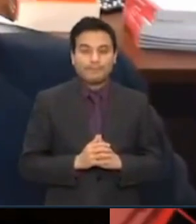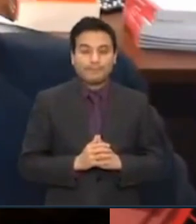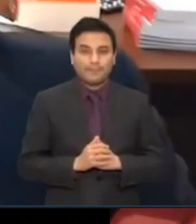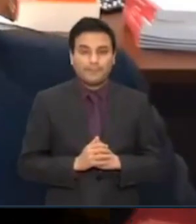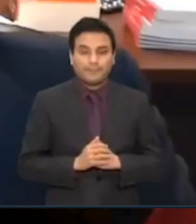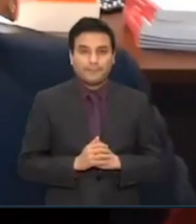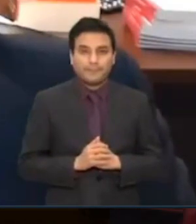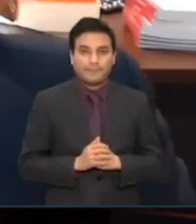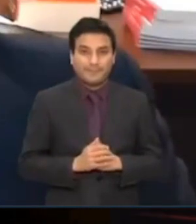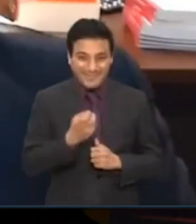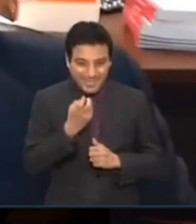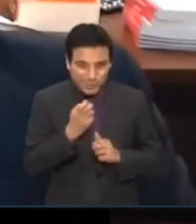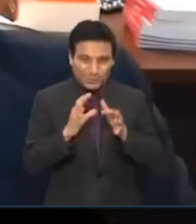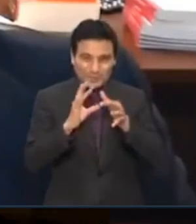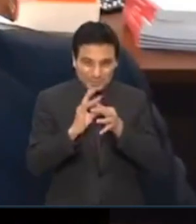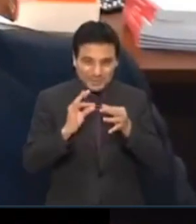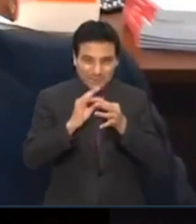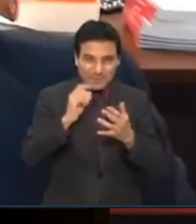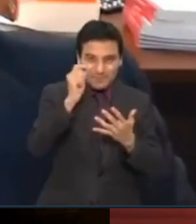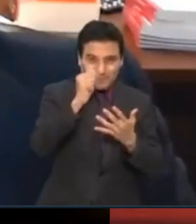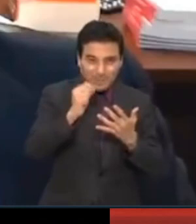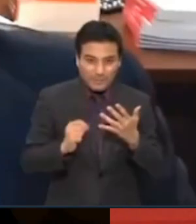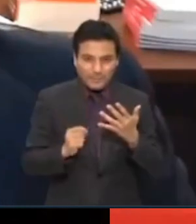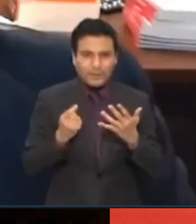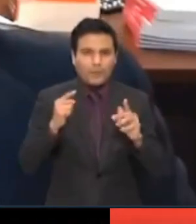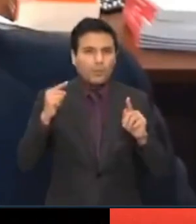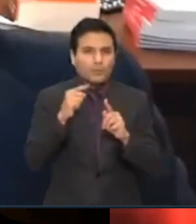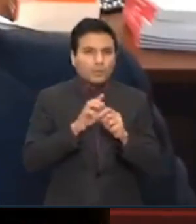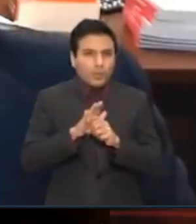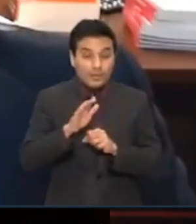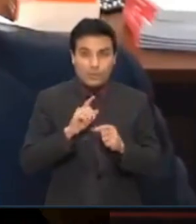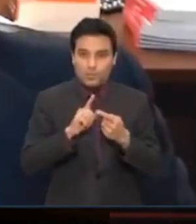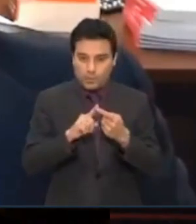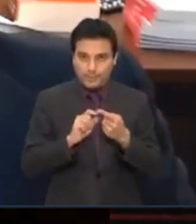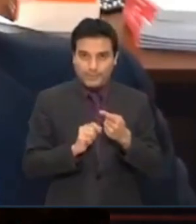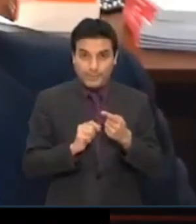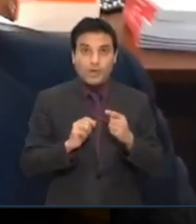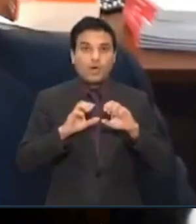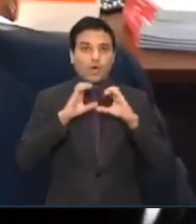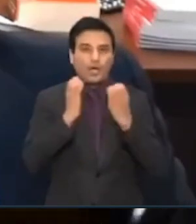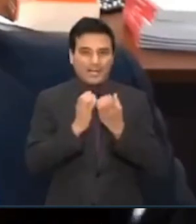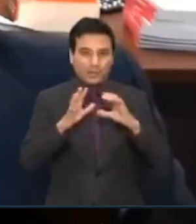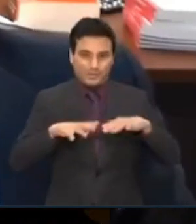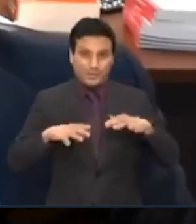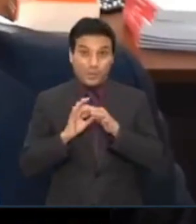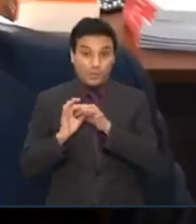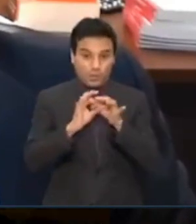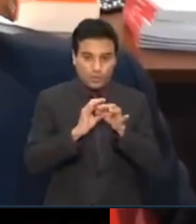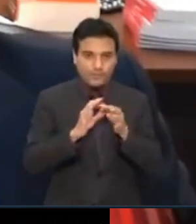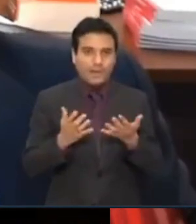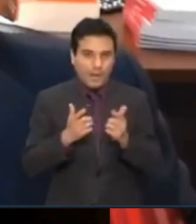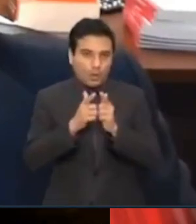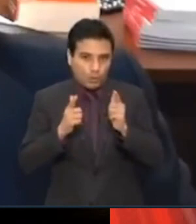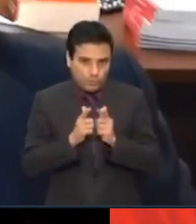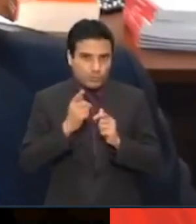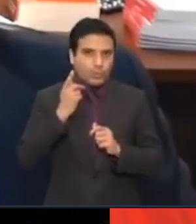partido. Todas esas medidas han tenido un doble propósito. Por un lado, permitir que en el Congreso de la Unión se refleje la pluralidad política que